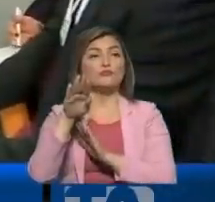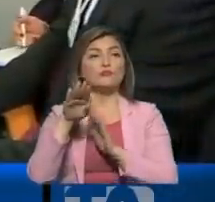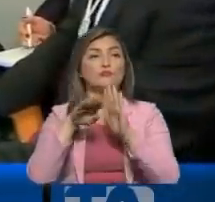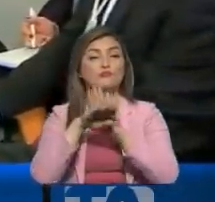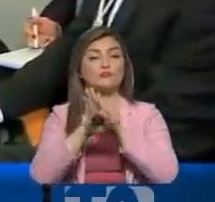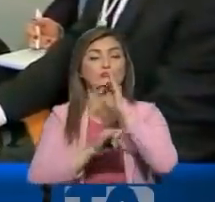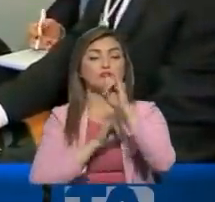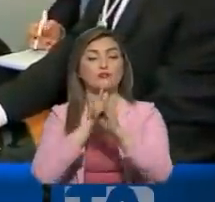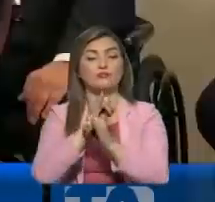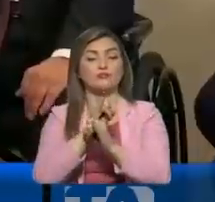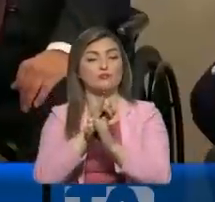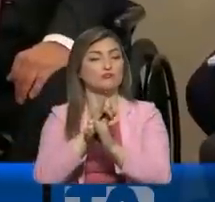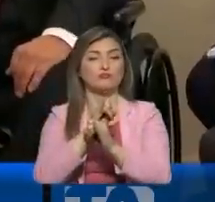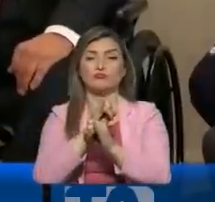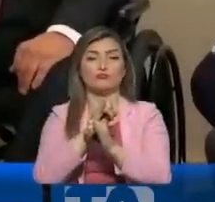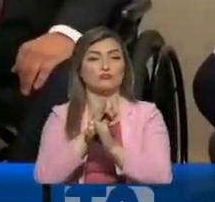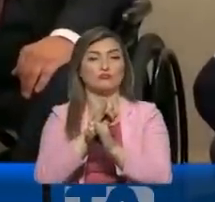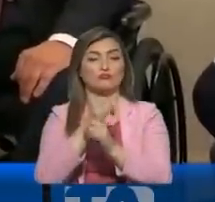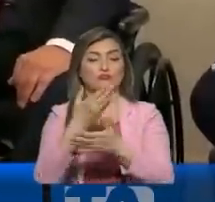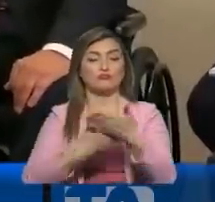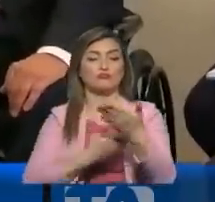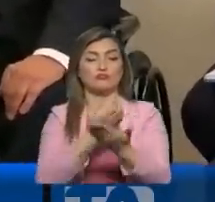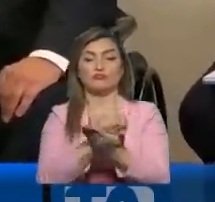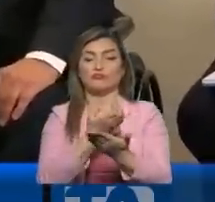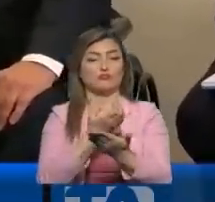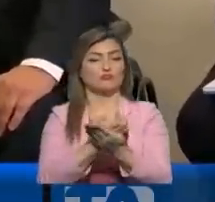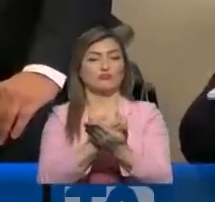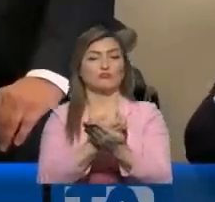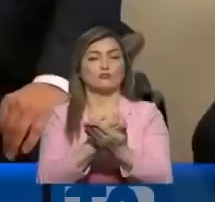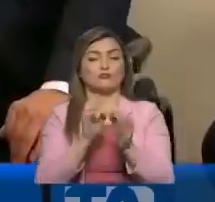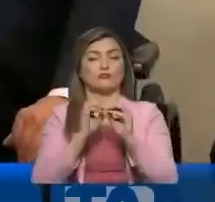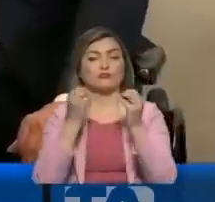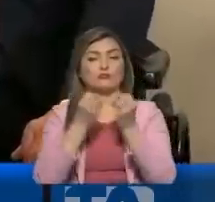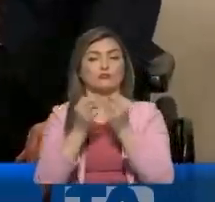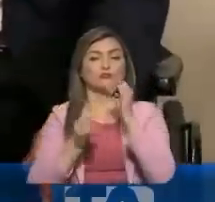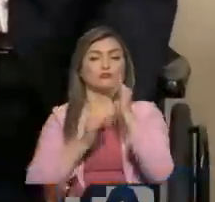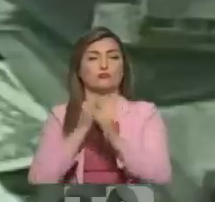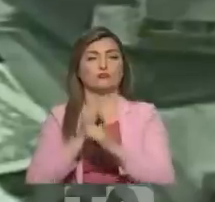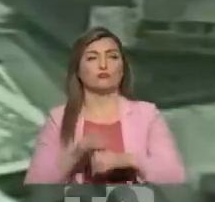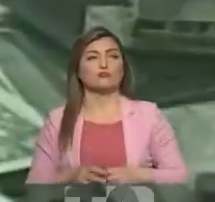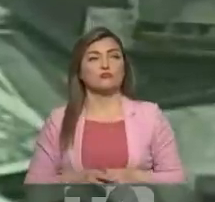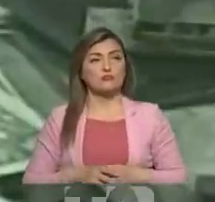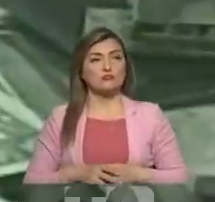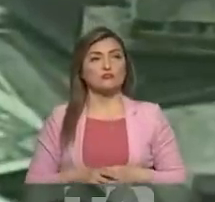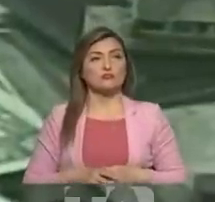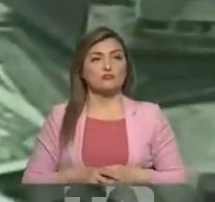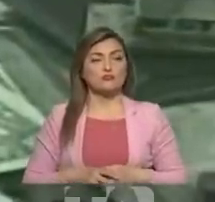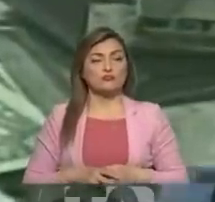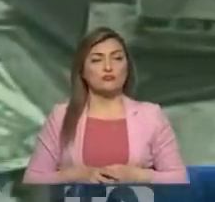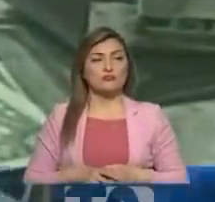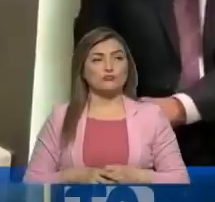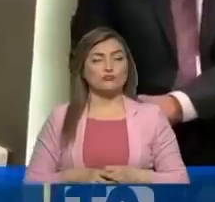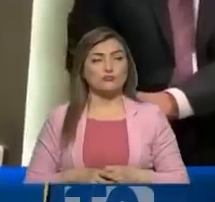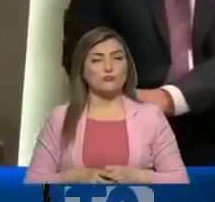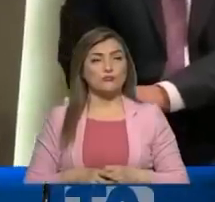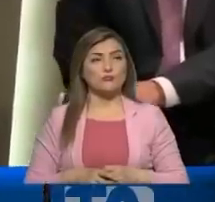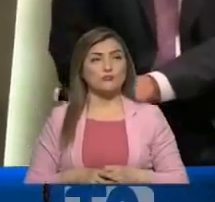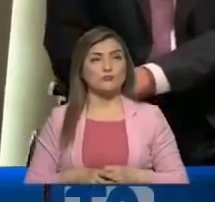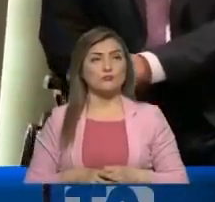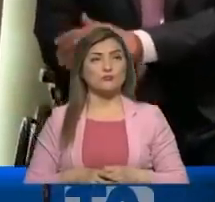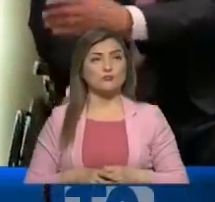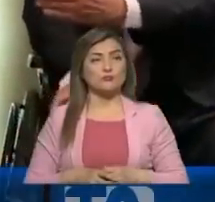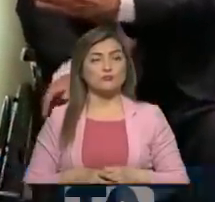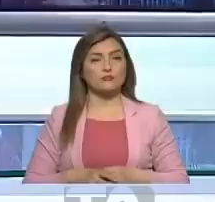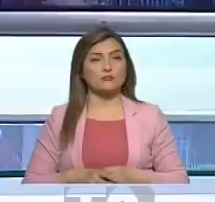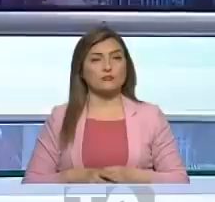bancos internacionales y bonos, sino los organismos internacionales. En Quito, Freddy Paredes,